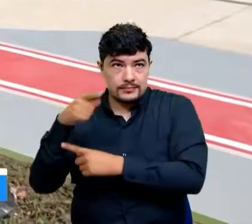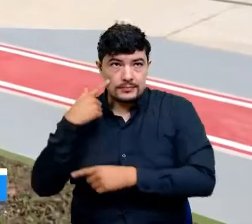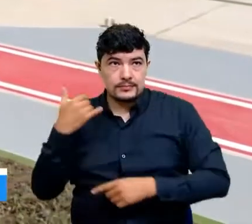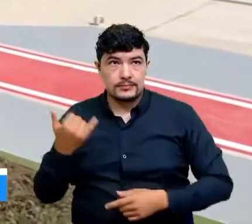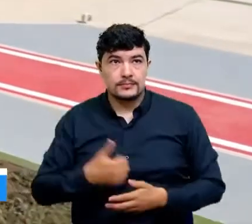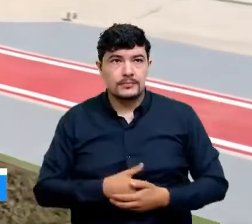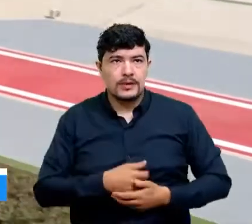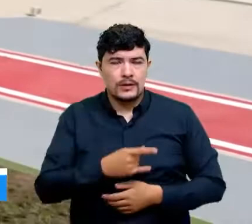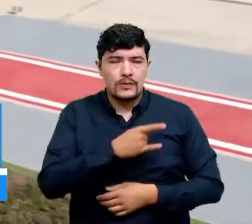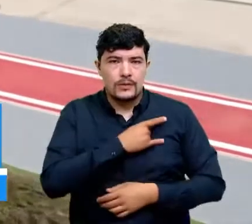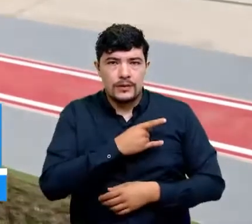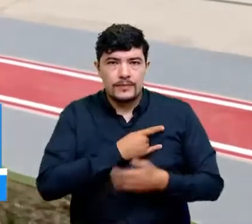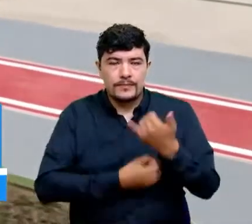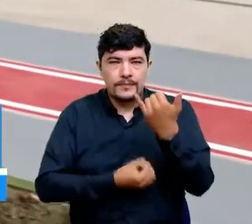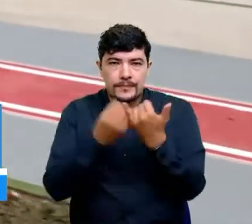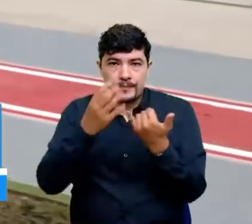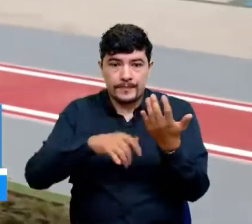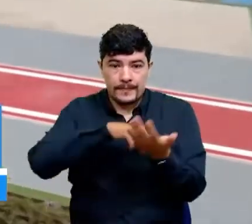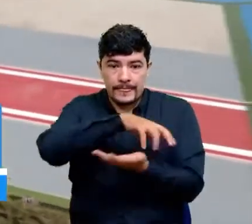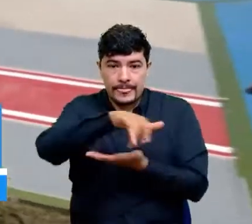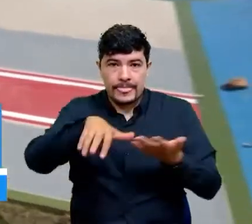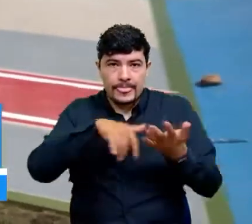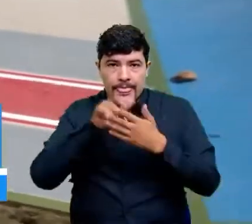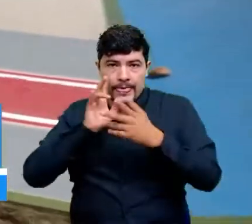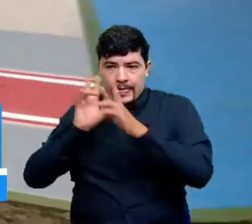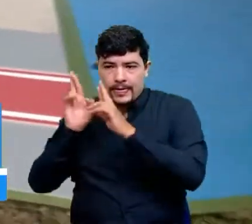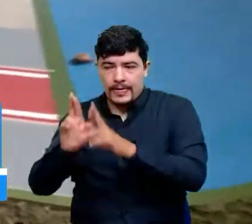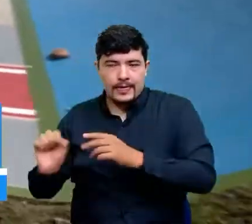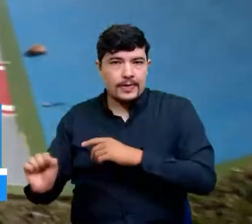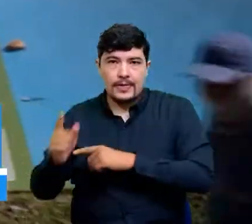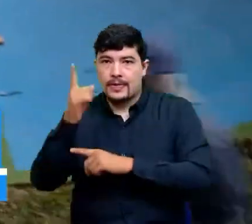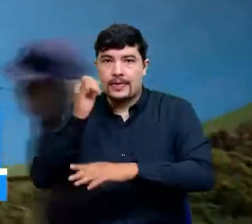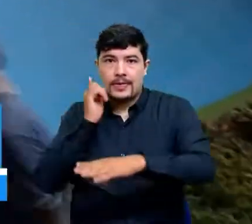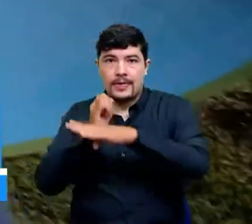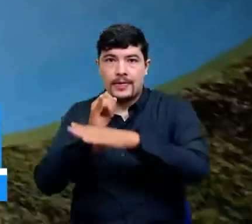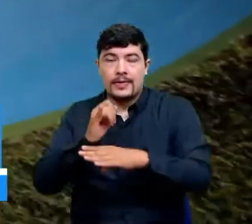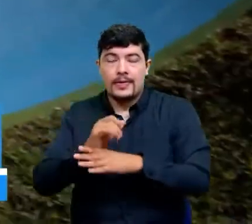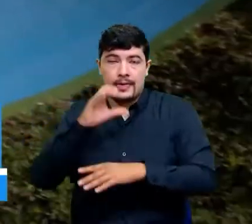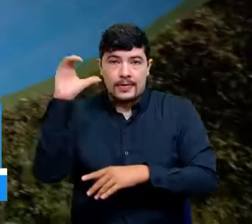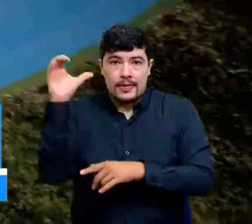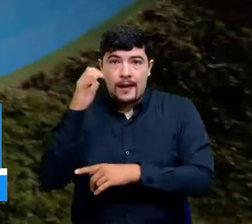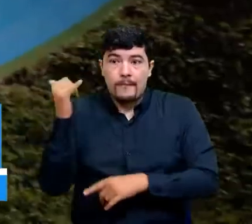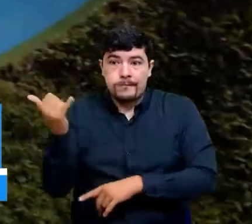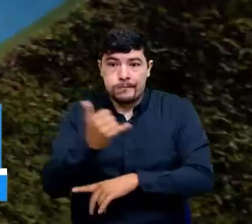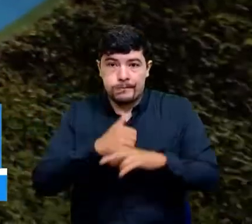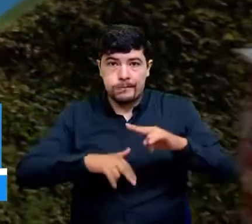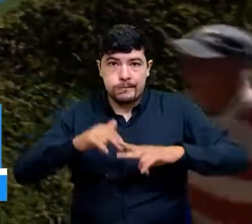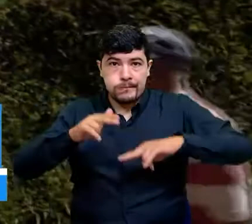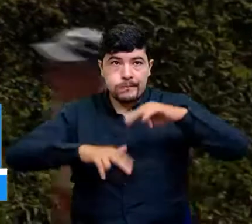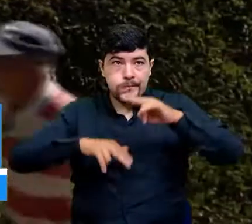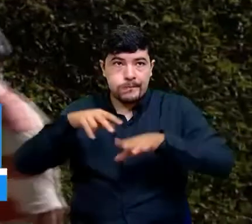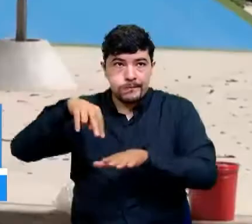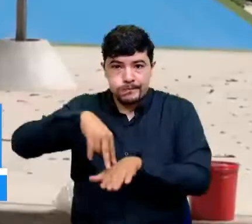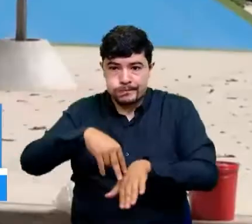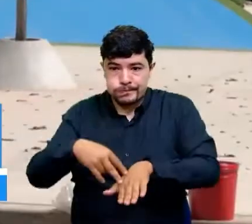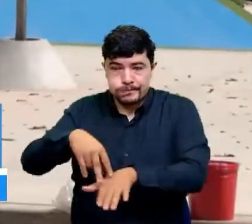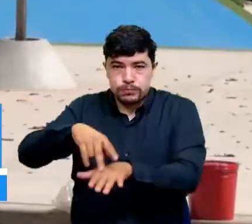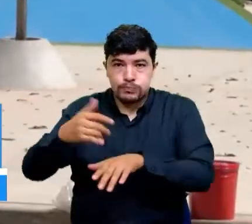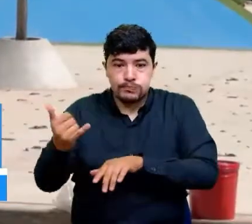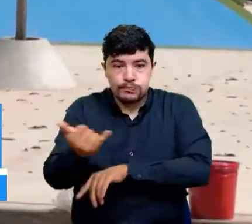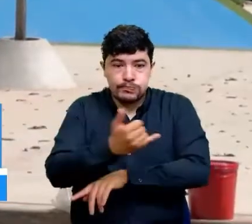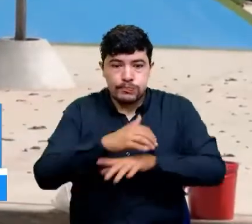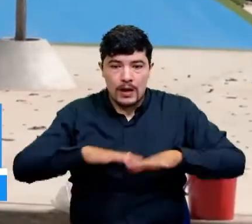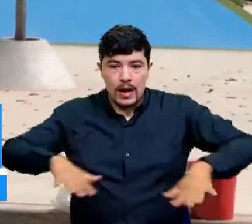la universidad industrial de santander se convierte en la primera institución de colombia en construir un skatepark una obra que incluye